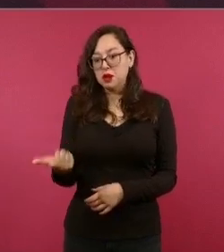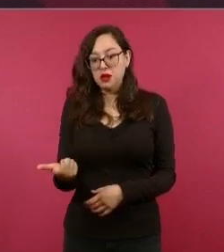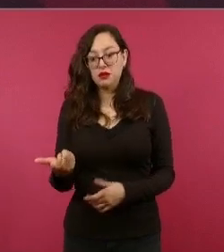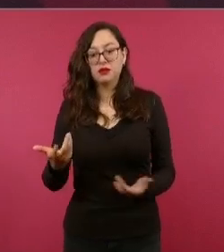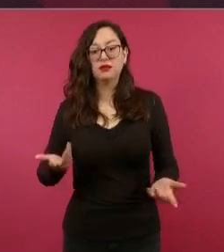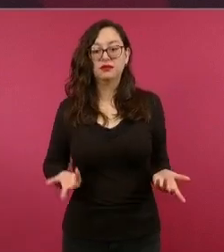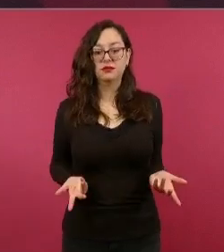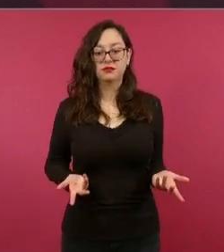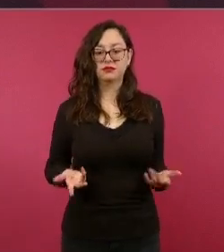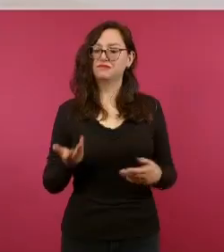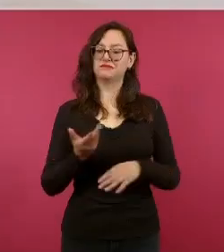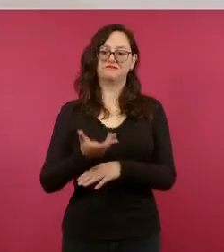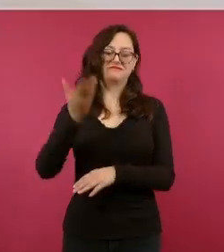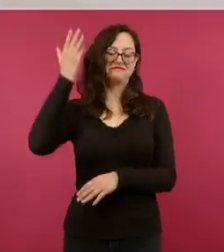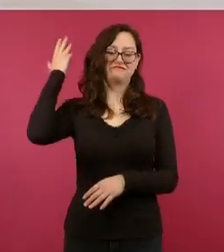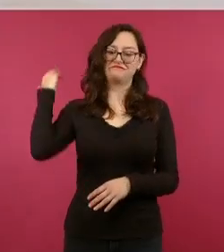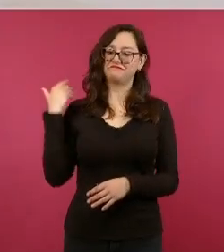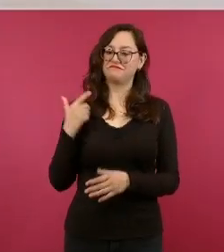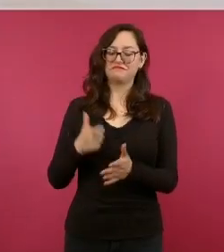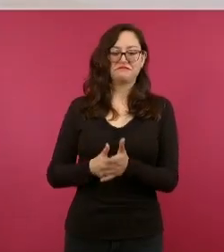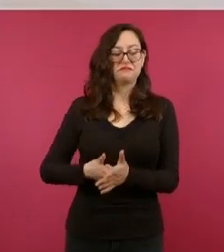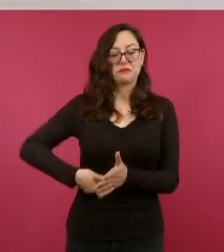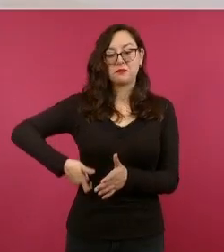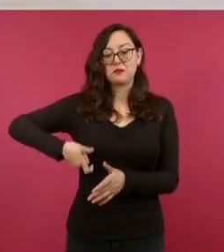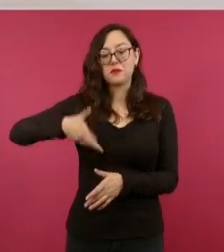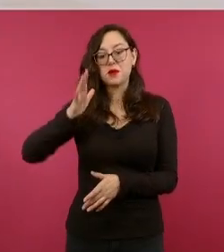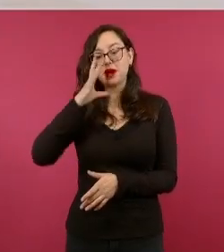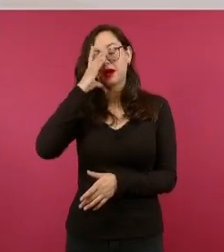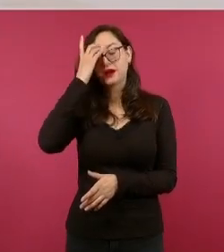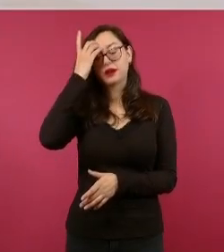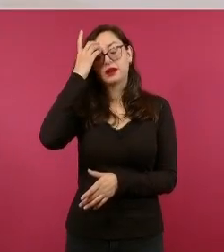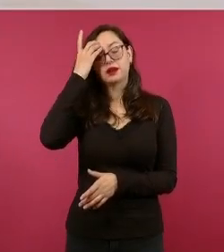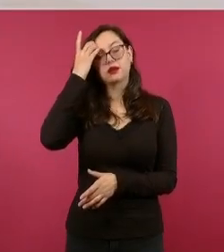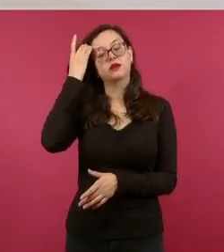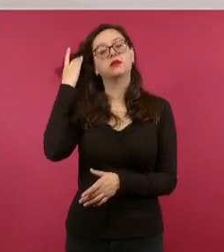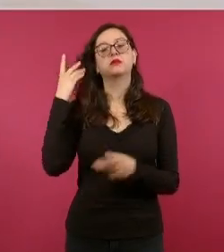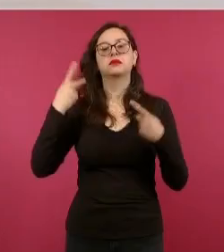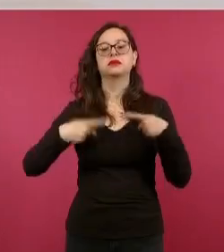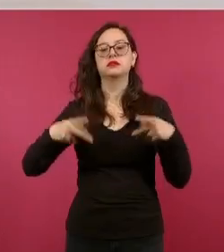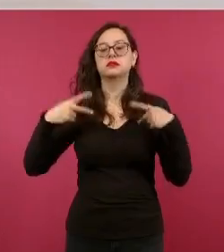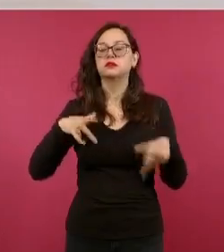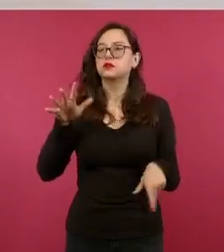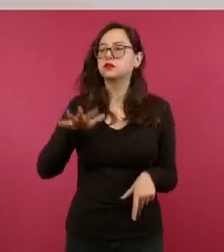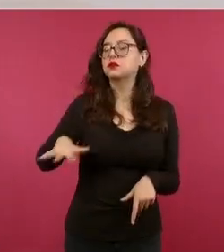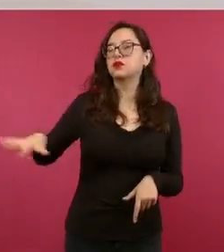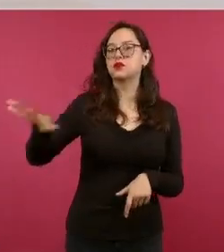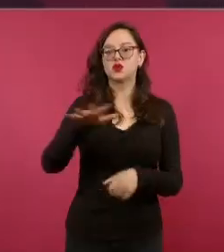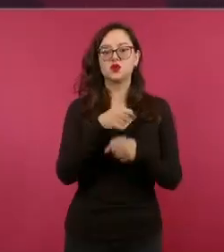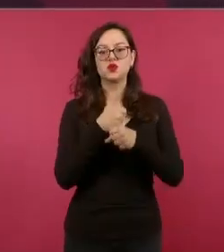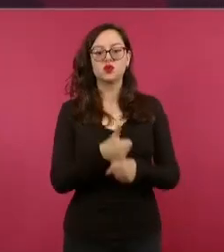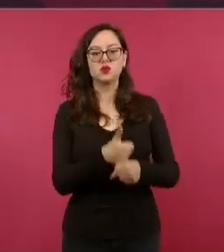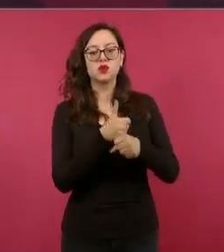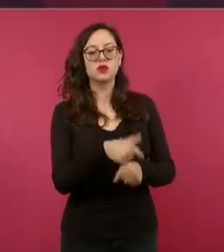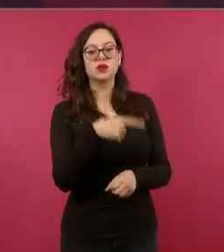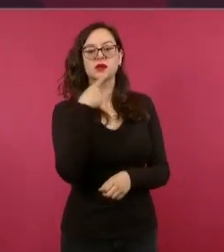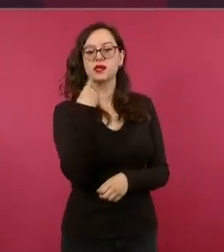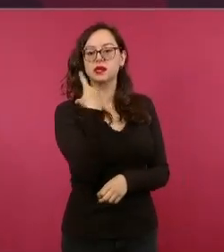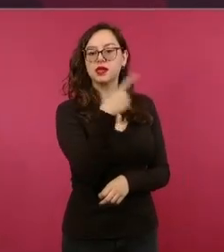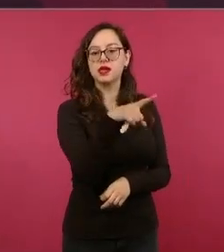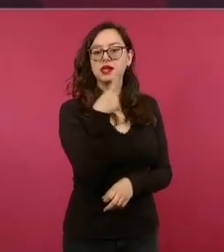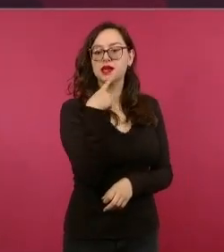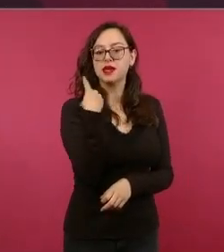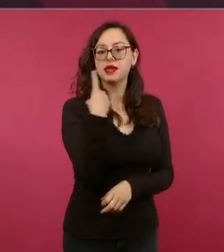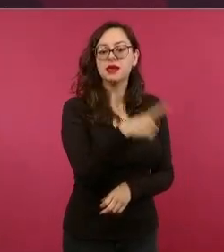antes no se veía. Siempre la queja era de que aumentaba y aumentaba y